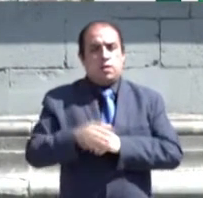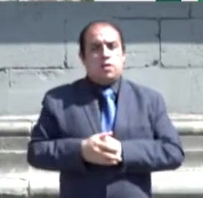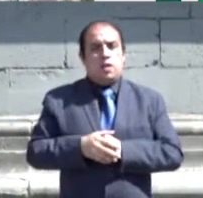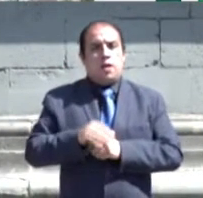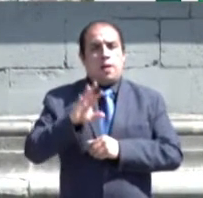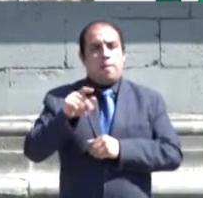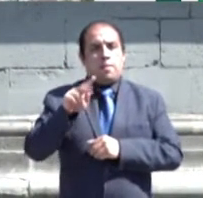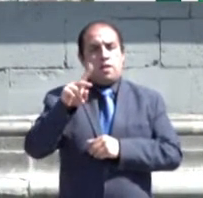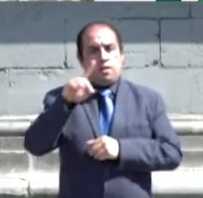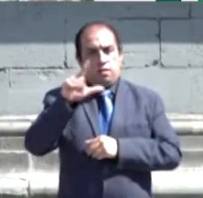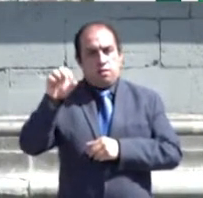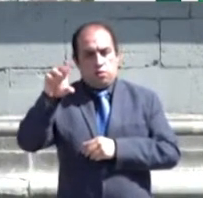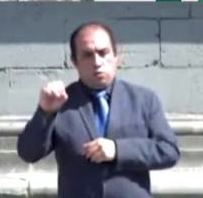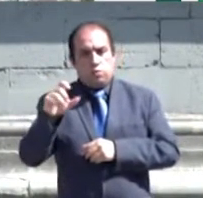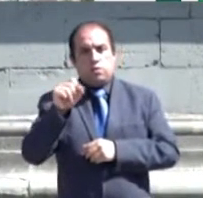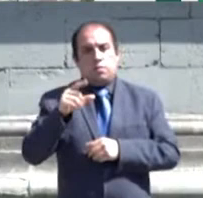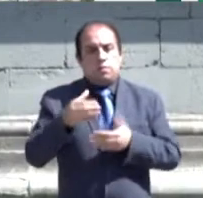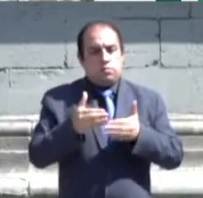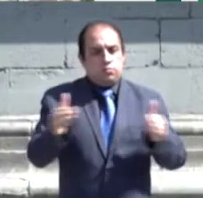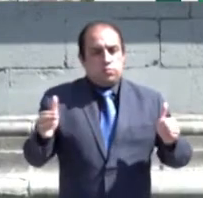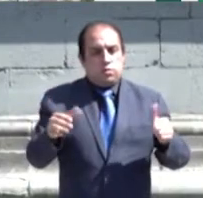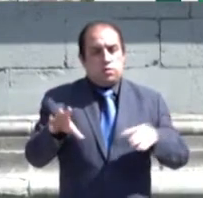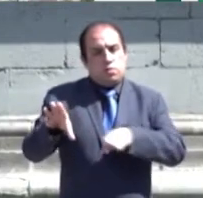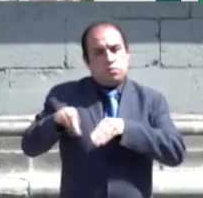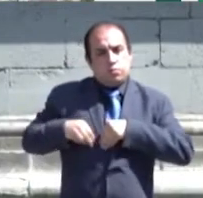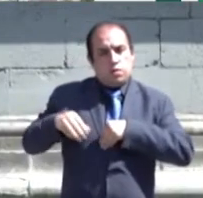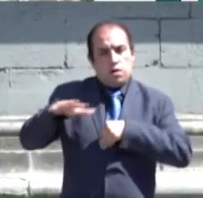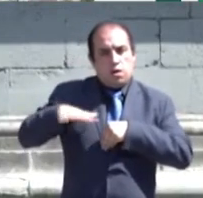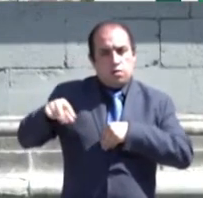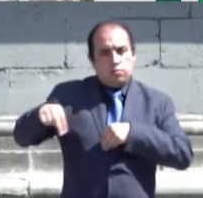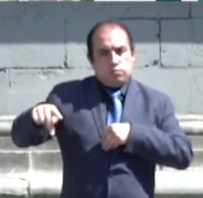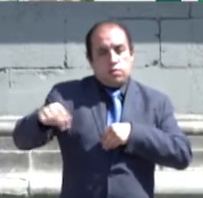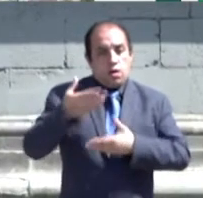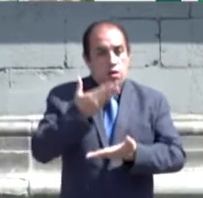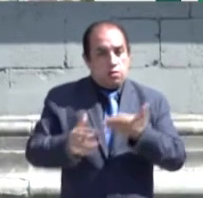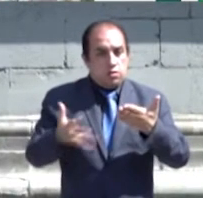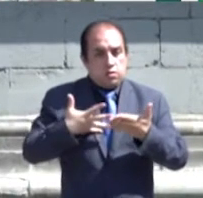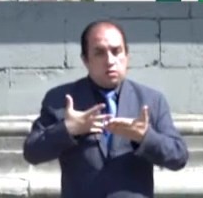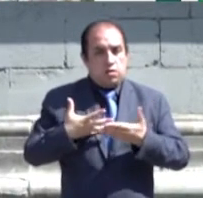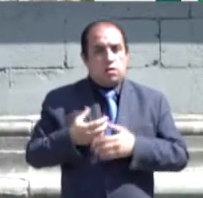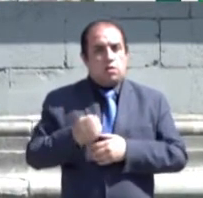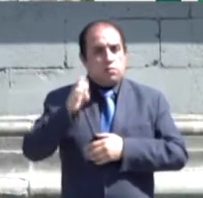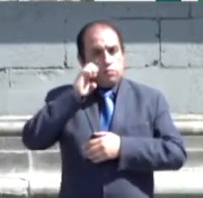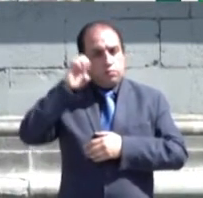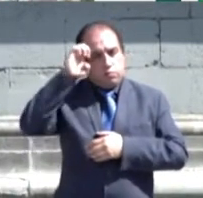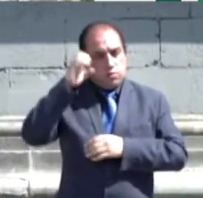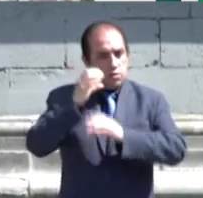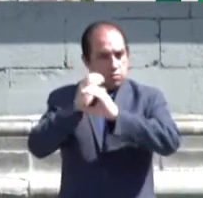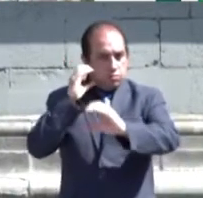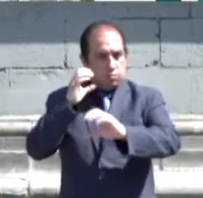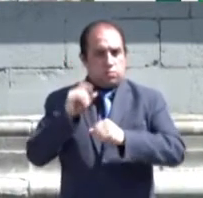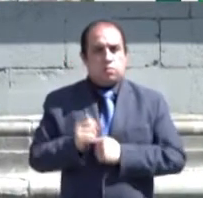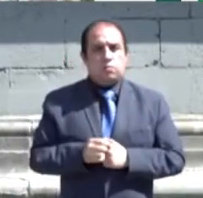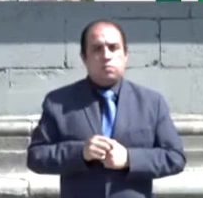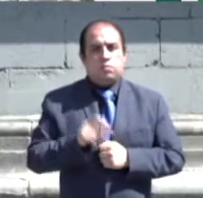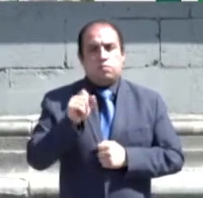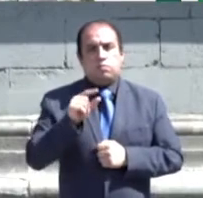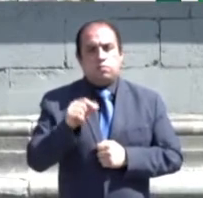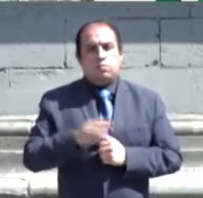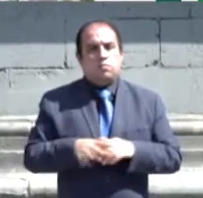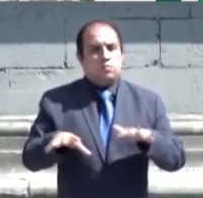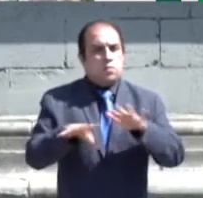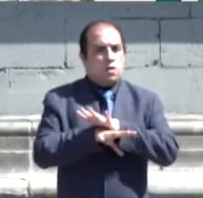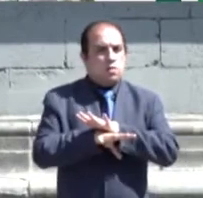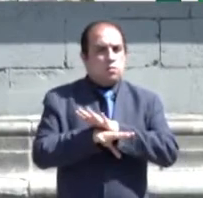crece y que se vuelve, que recupera área peatonal donde ahora es un estacionamiento de autobuses, entonces cambia su configuración